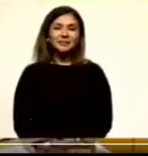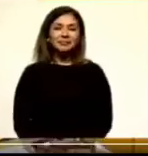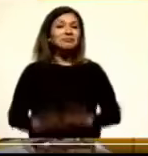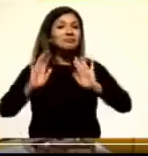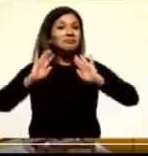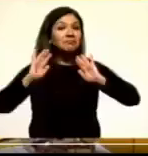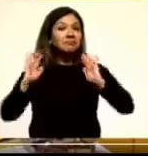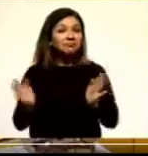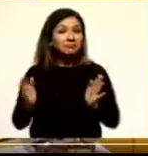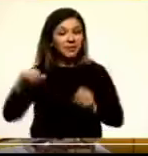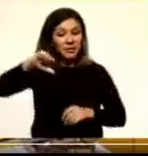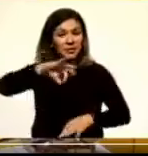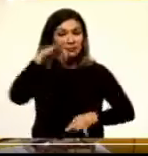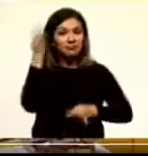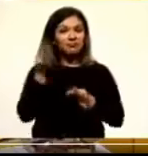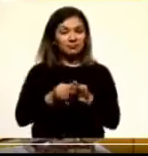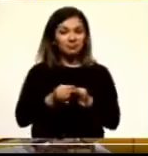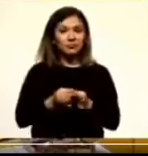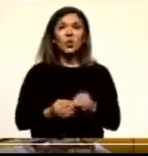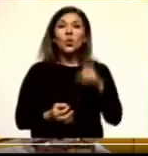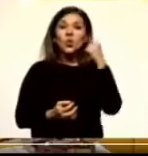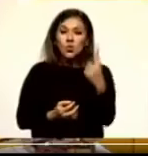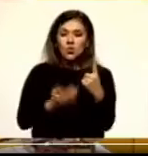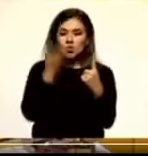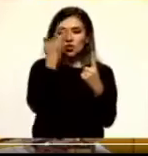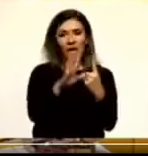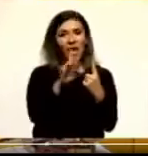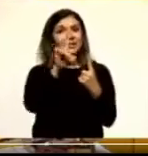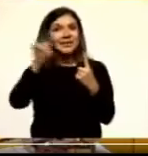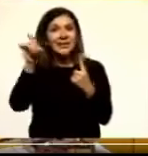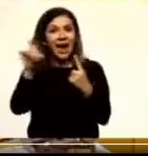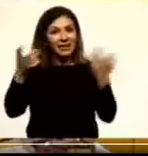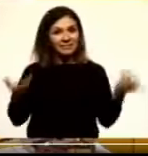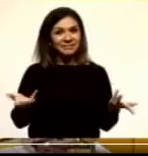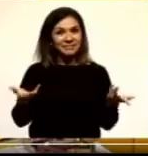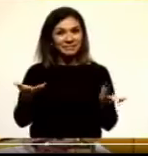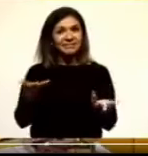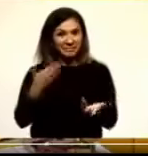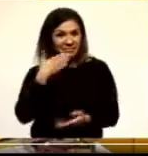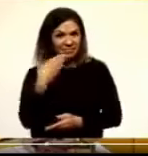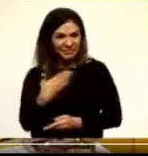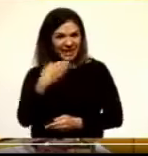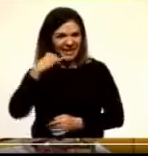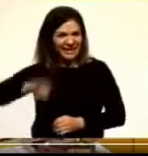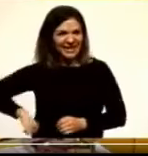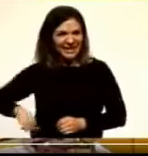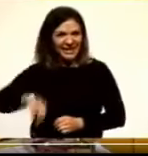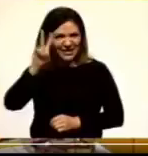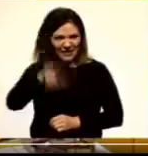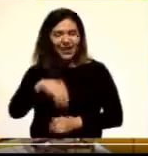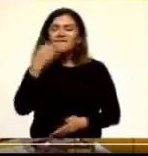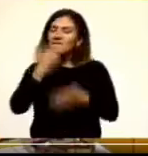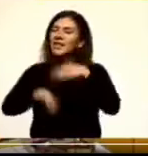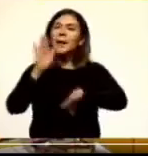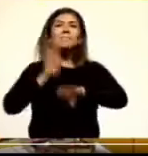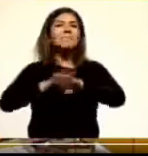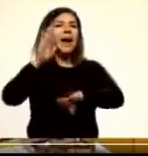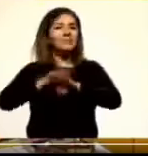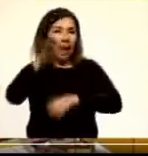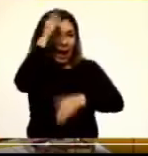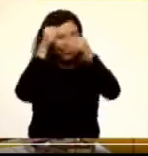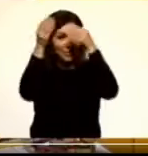¡Listo! Terminamos. De 1, de 10 y de 100. ¿Qué te pareció? Todavía queda mucho por